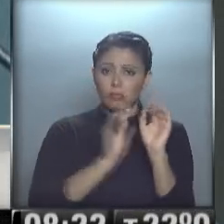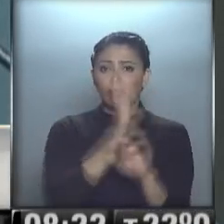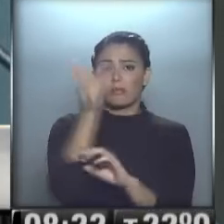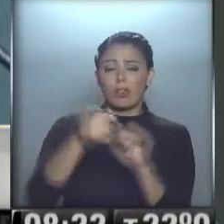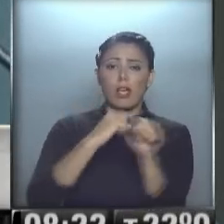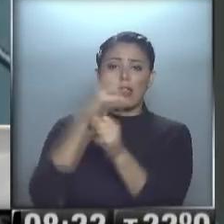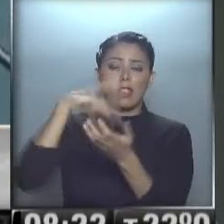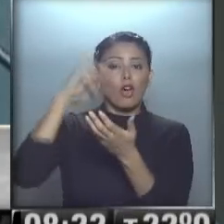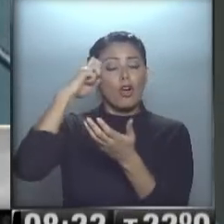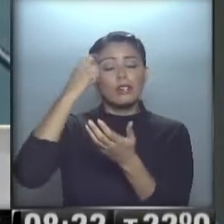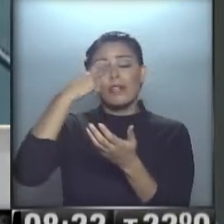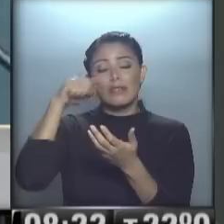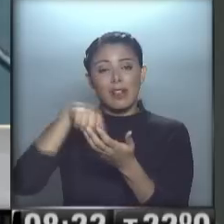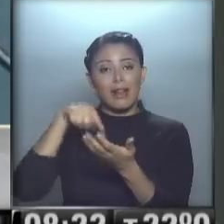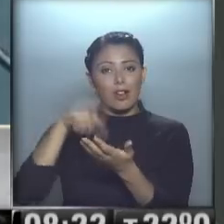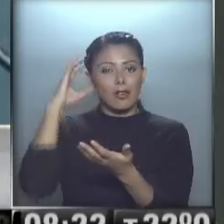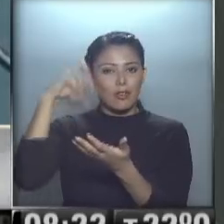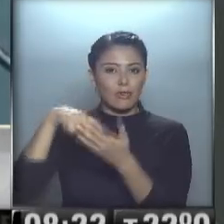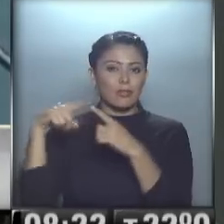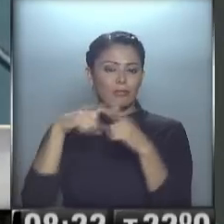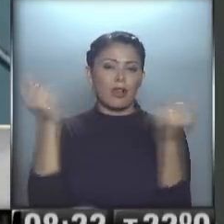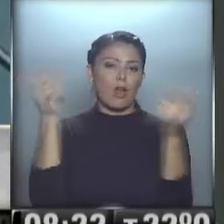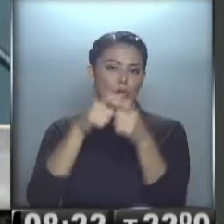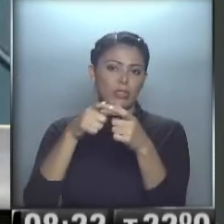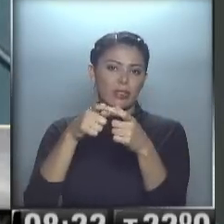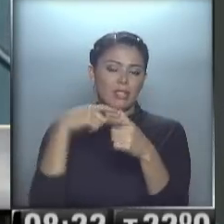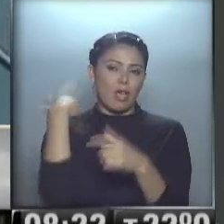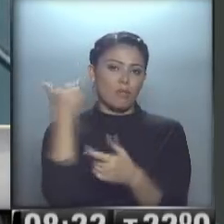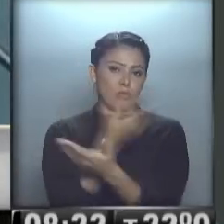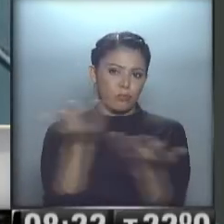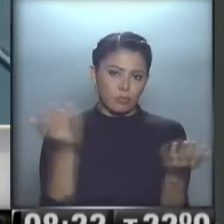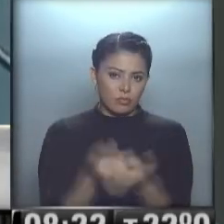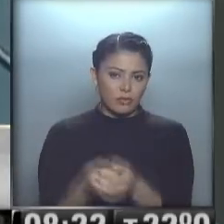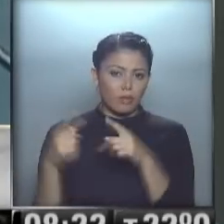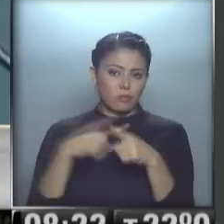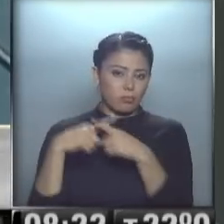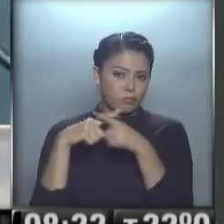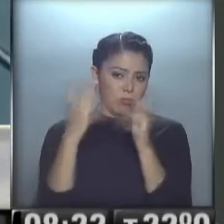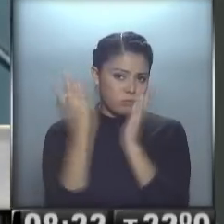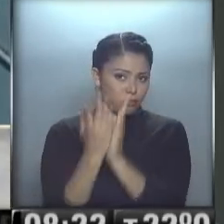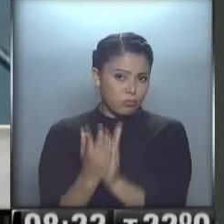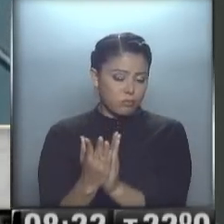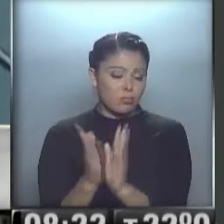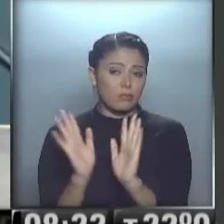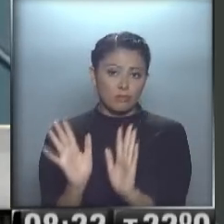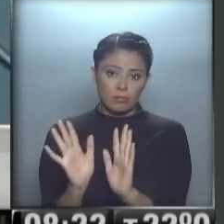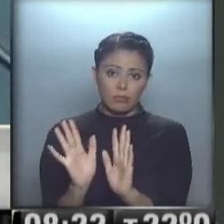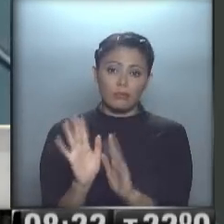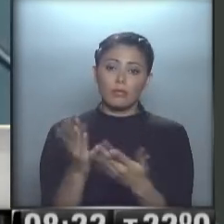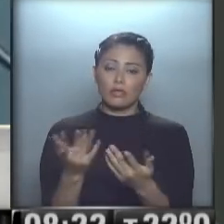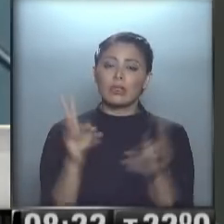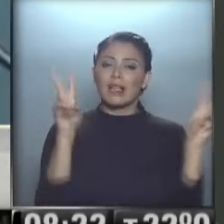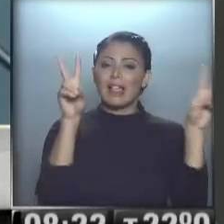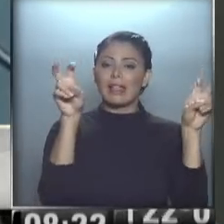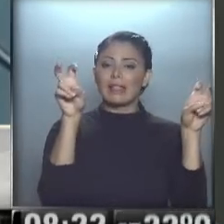el congreso establece sus mecanismos de audiencias públicas correspondientes para el tratamiento efectivamente no está incorporado el